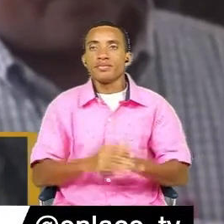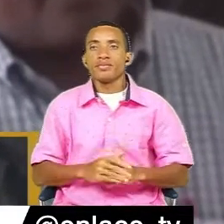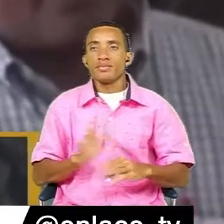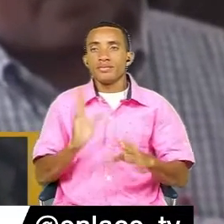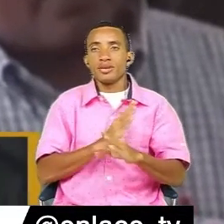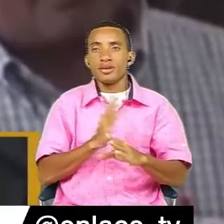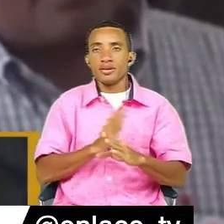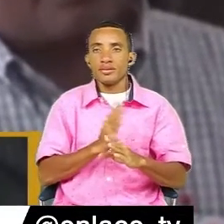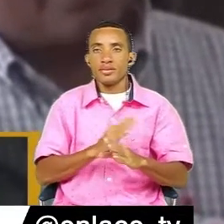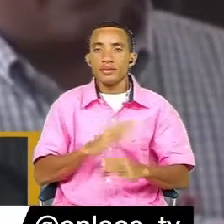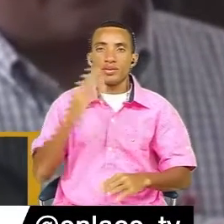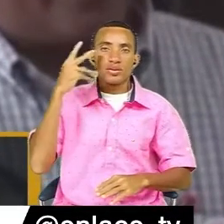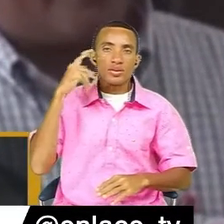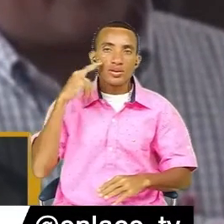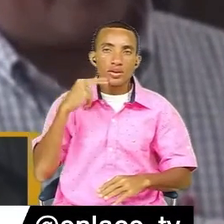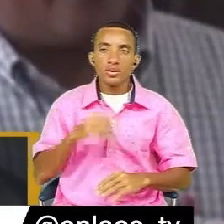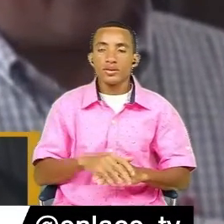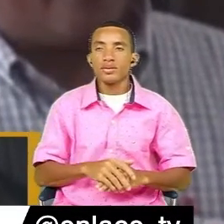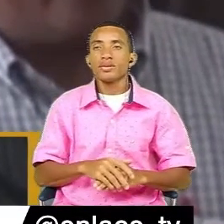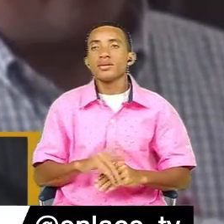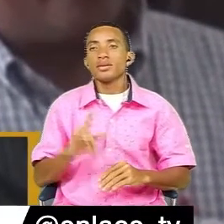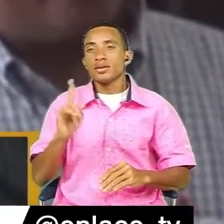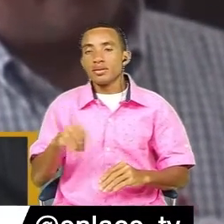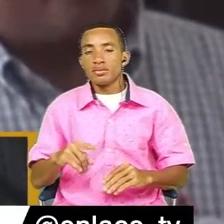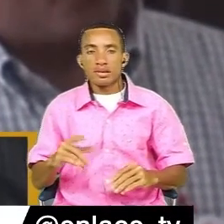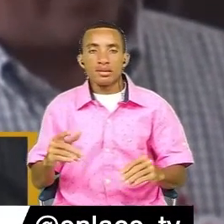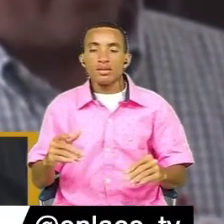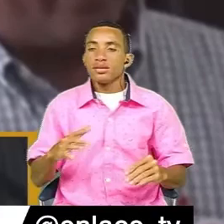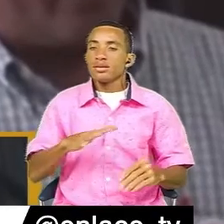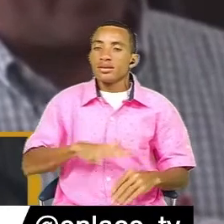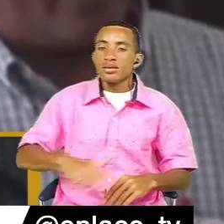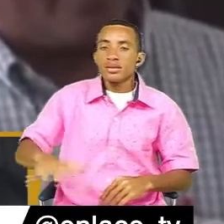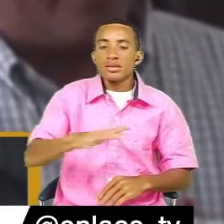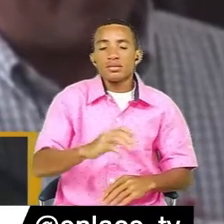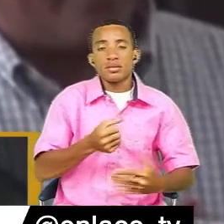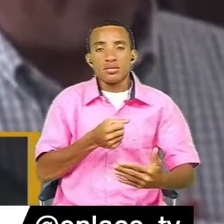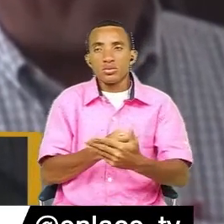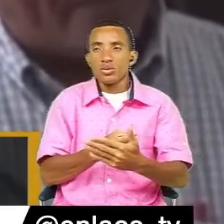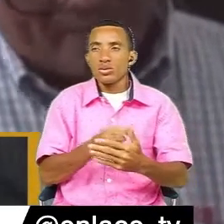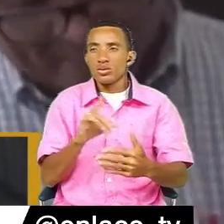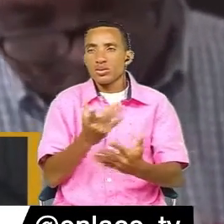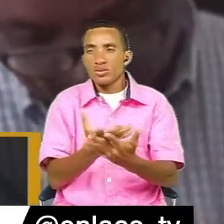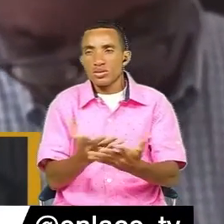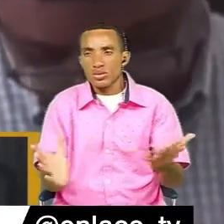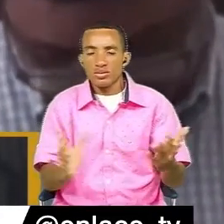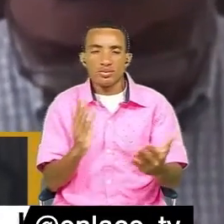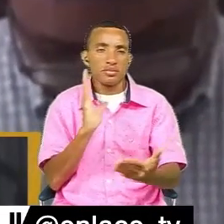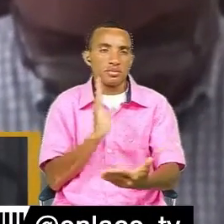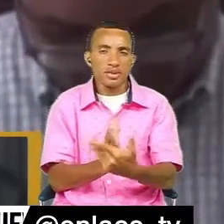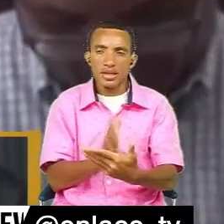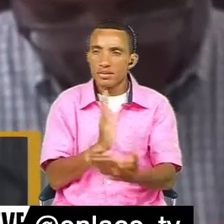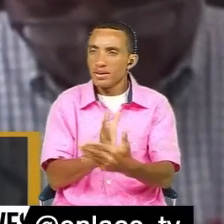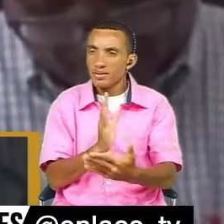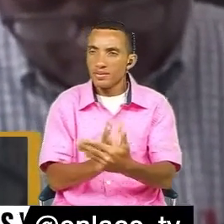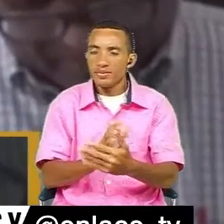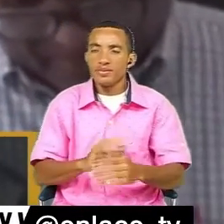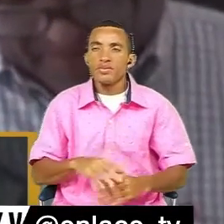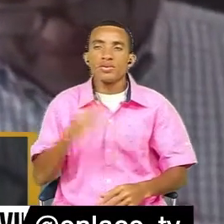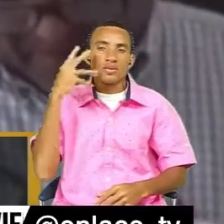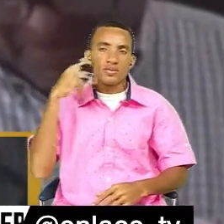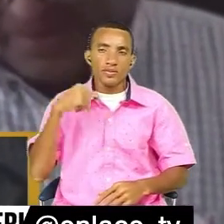se nos presentan a diario ahí por la situación del espacio y la accidentalidad que viene ocurriendo a diariamente,